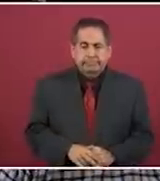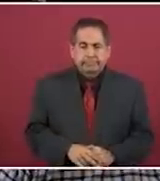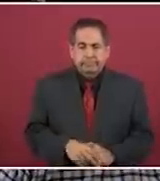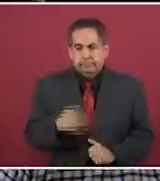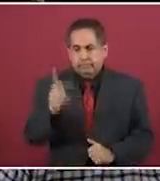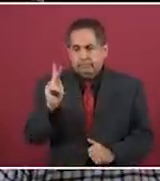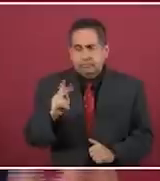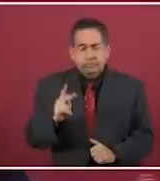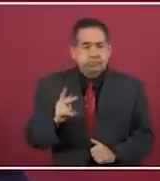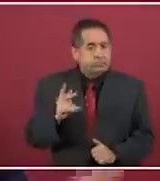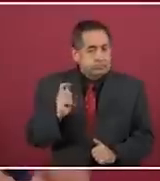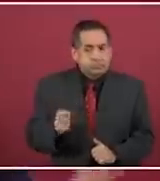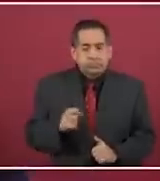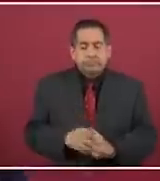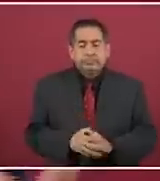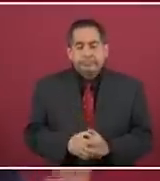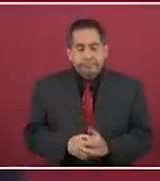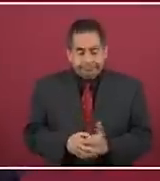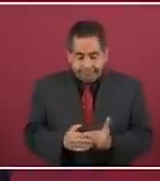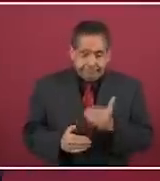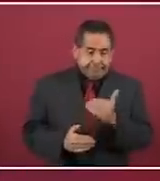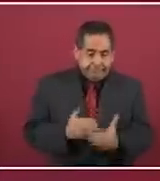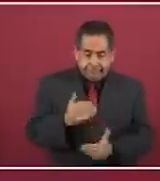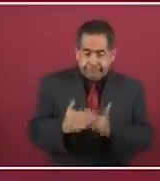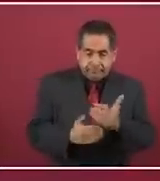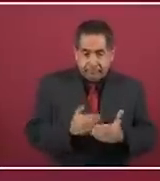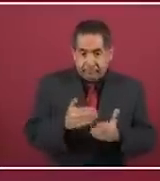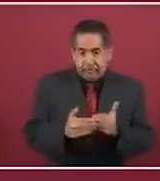Pero avanzar para ir